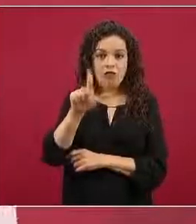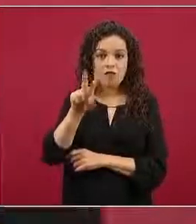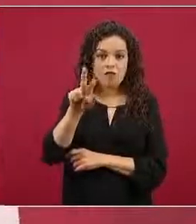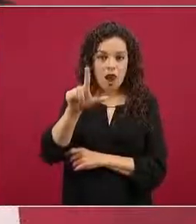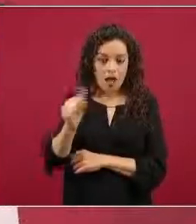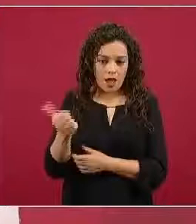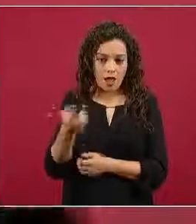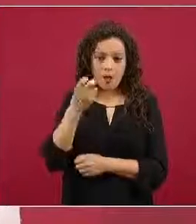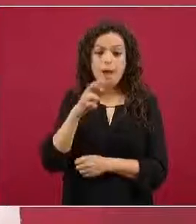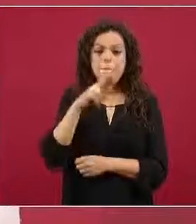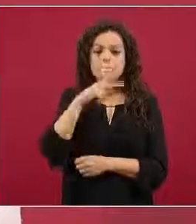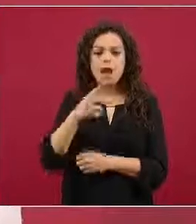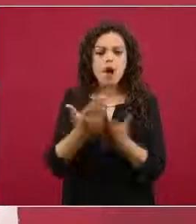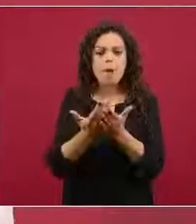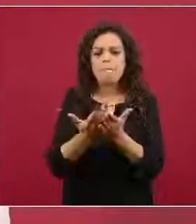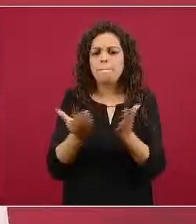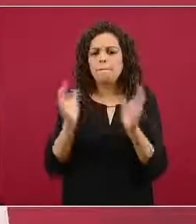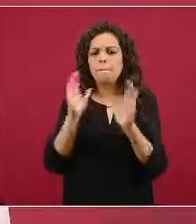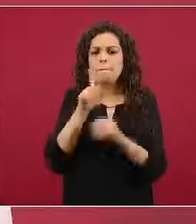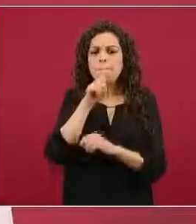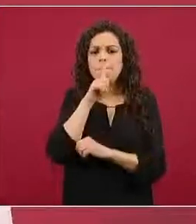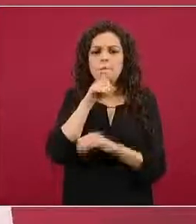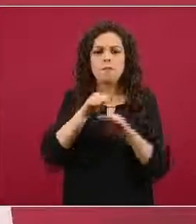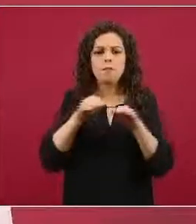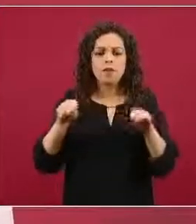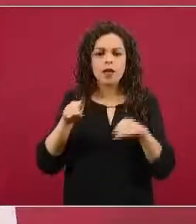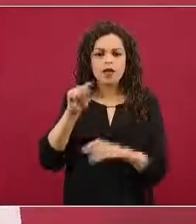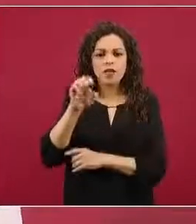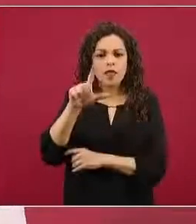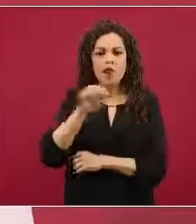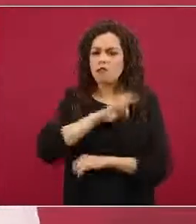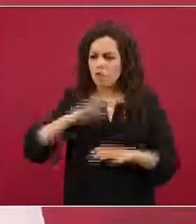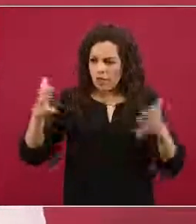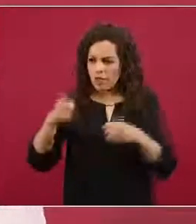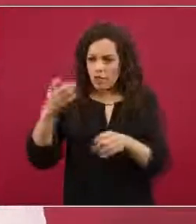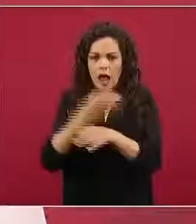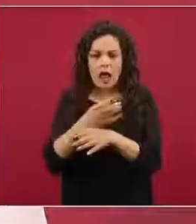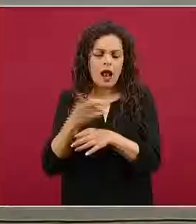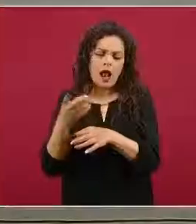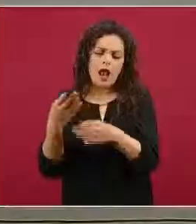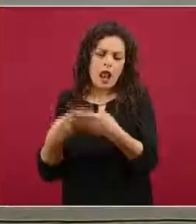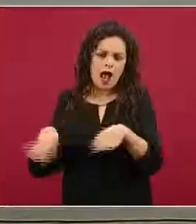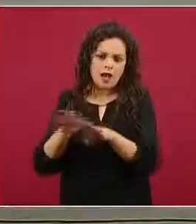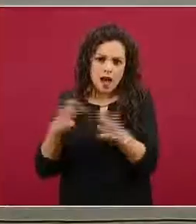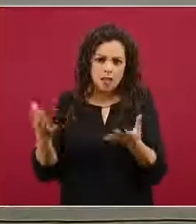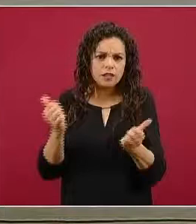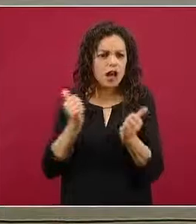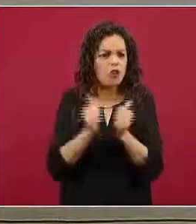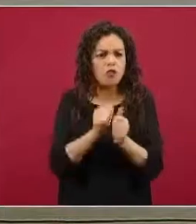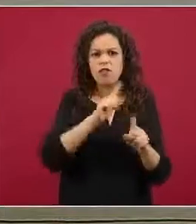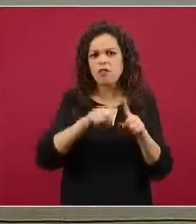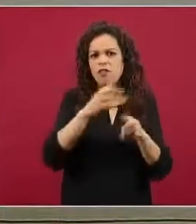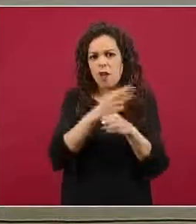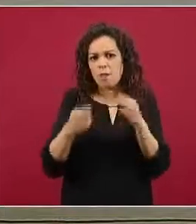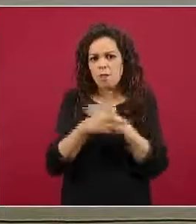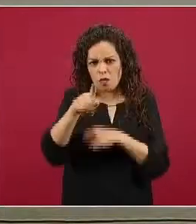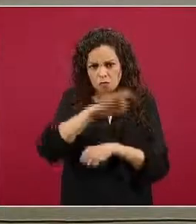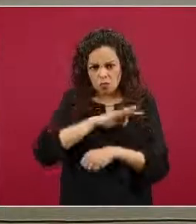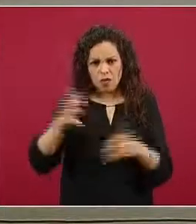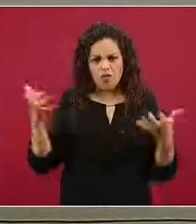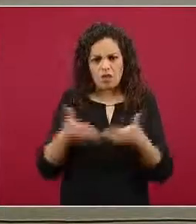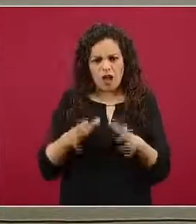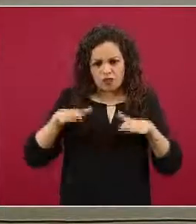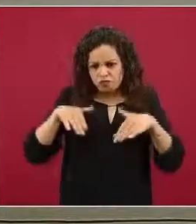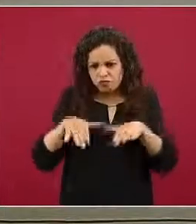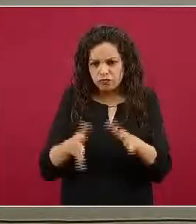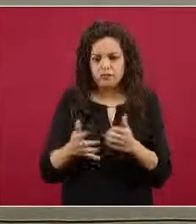mejor uno de tela, pueden ser hechos en casa, pueden ser comprados, hay múltiples opciones de